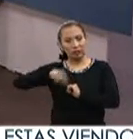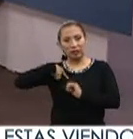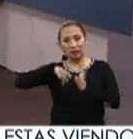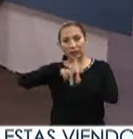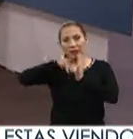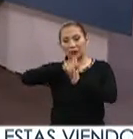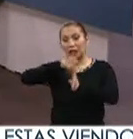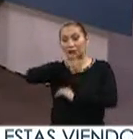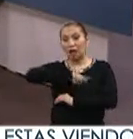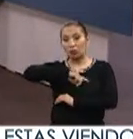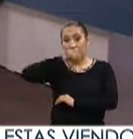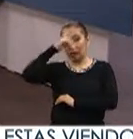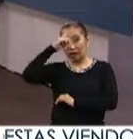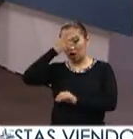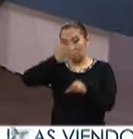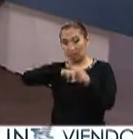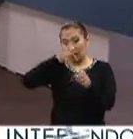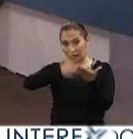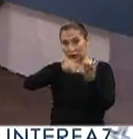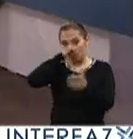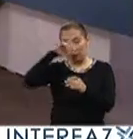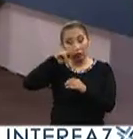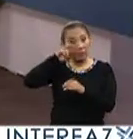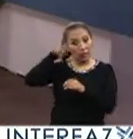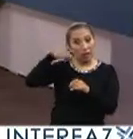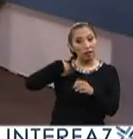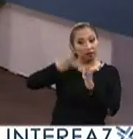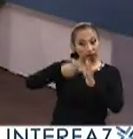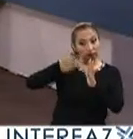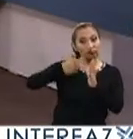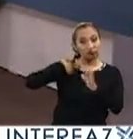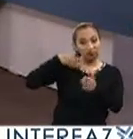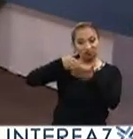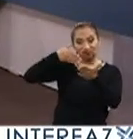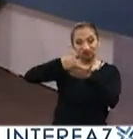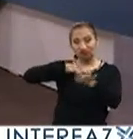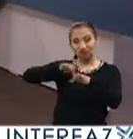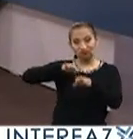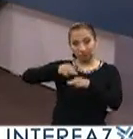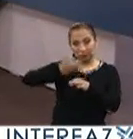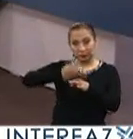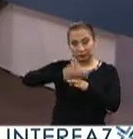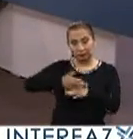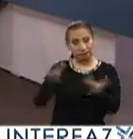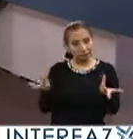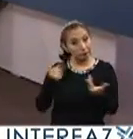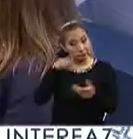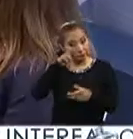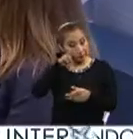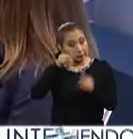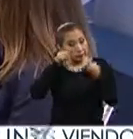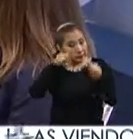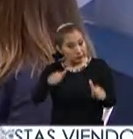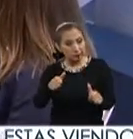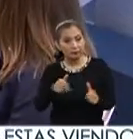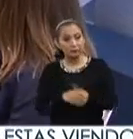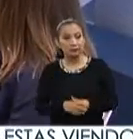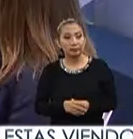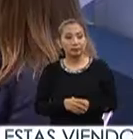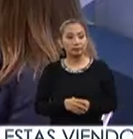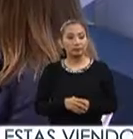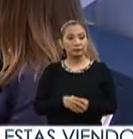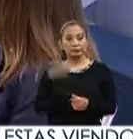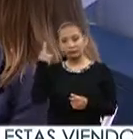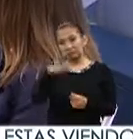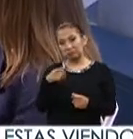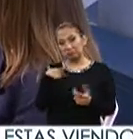hospital. Supongo que si están trabajando este tema es porque realmente hay bastante acoso laboral en la actualidad. Así que hay que poner atención